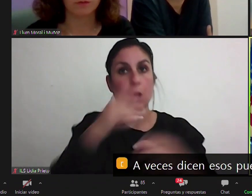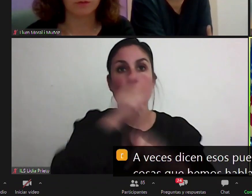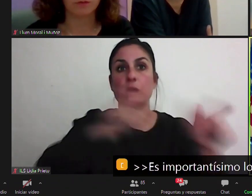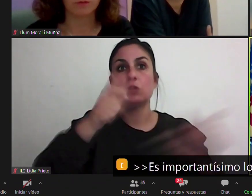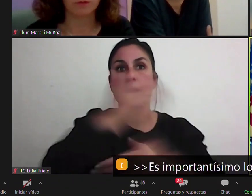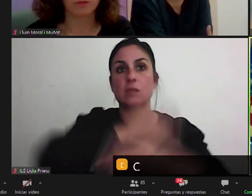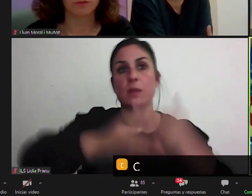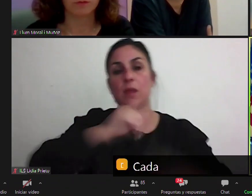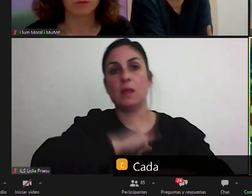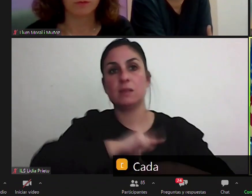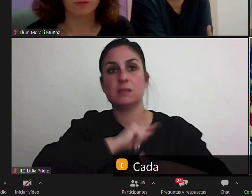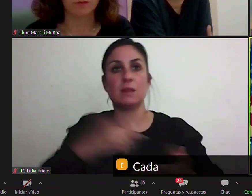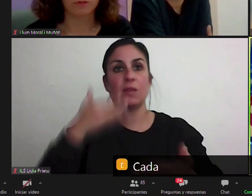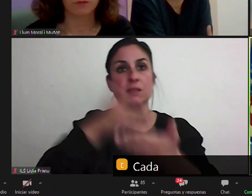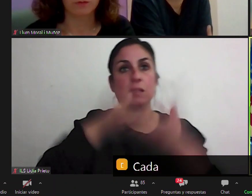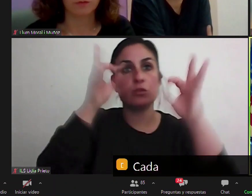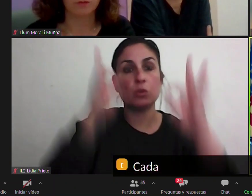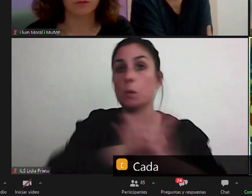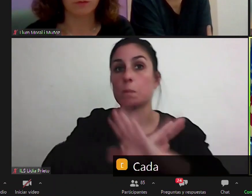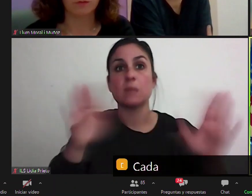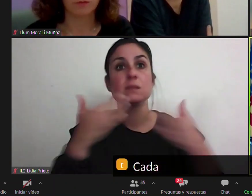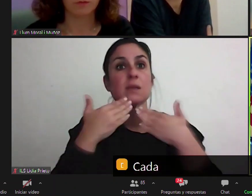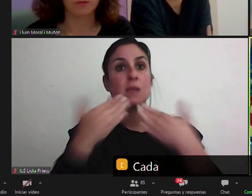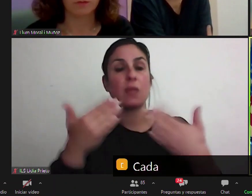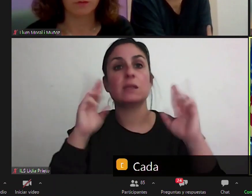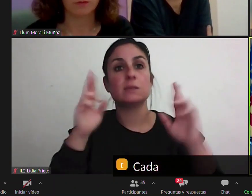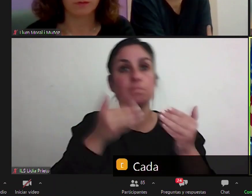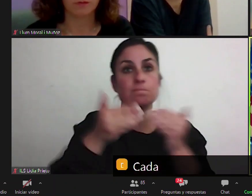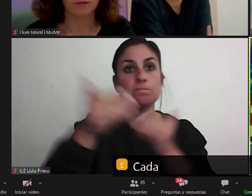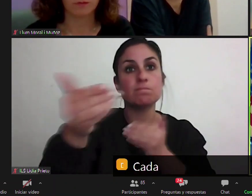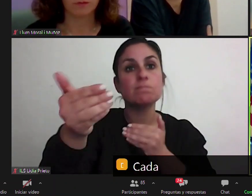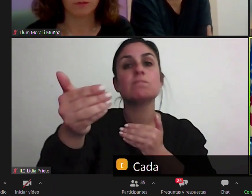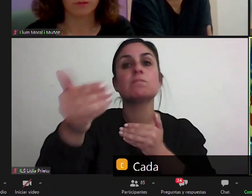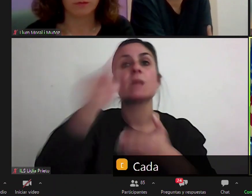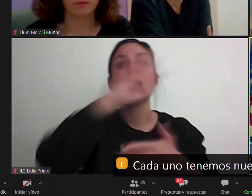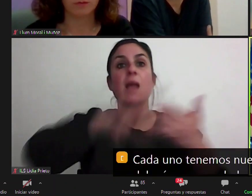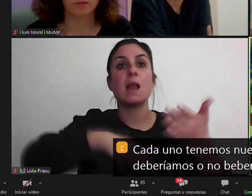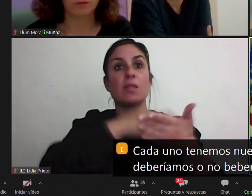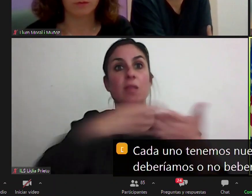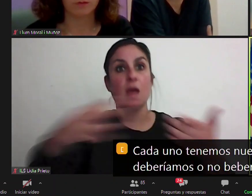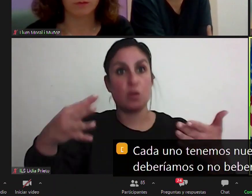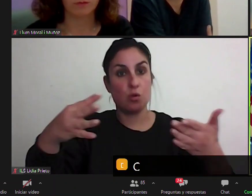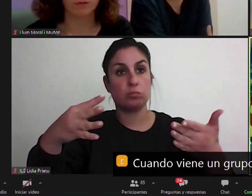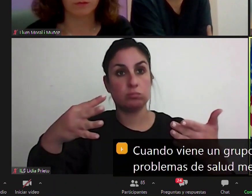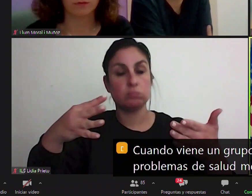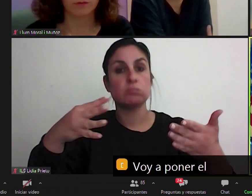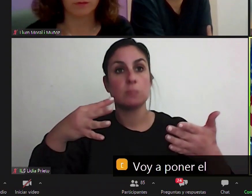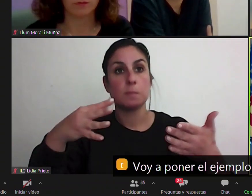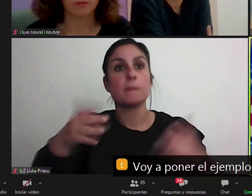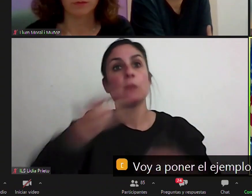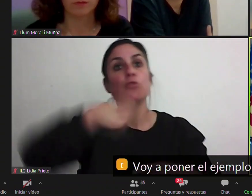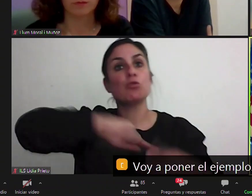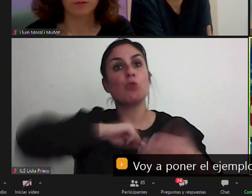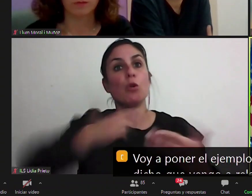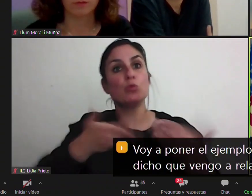discapacidad. Nada más, muchísimas gracias y espero que sigáis el diferente calendario que tenemos y que todos juntos